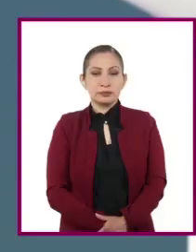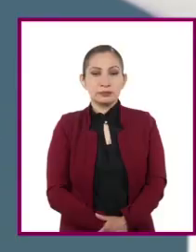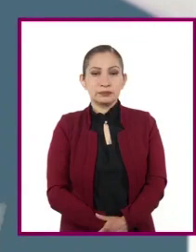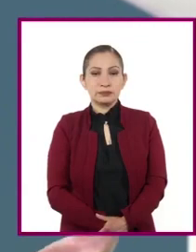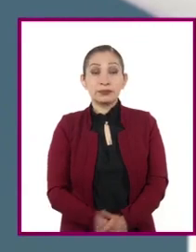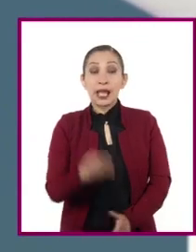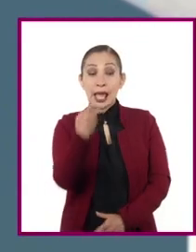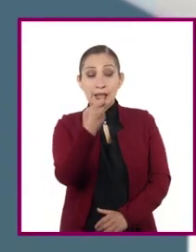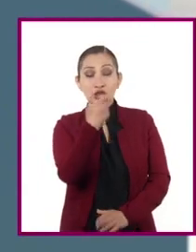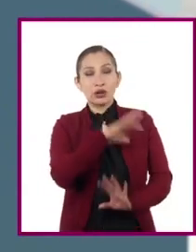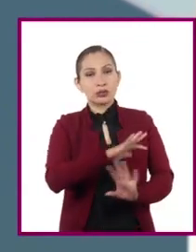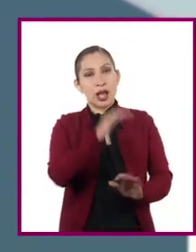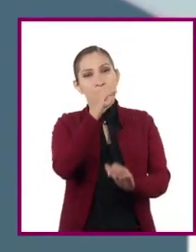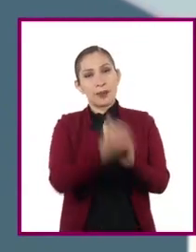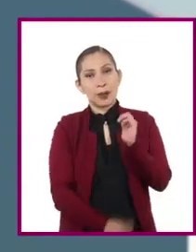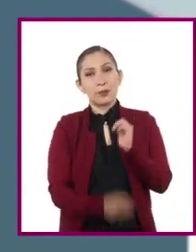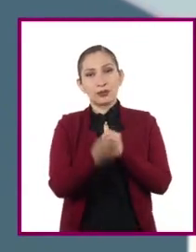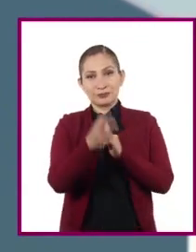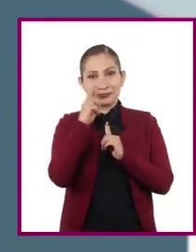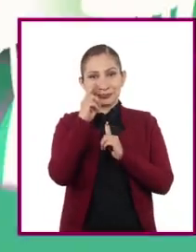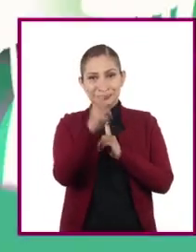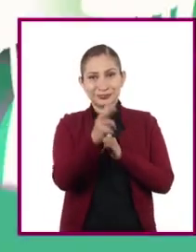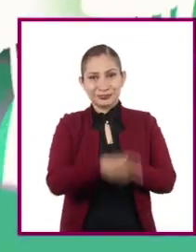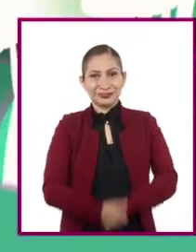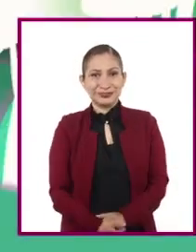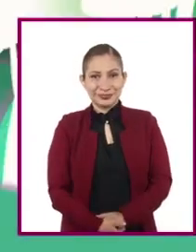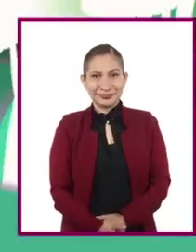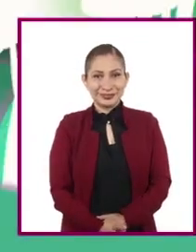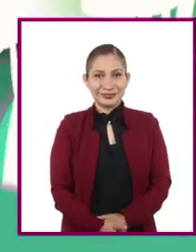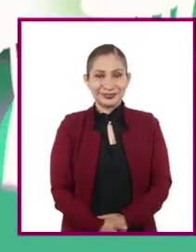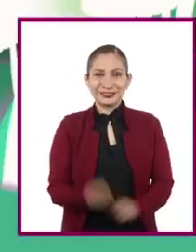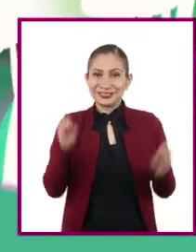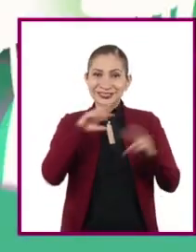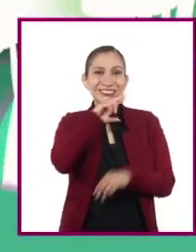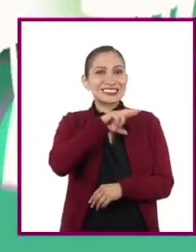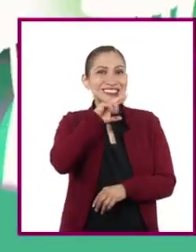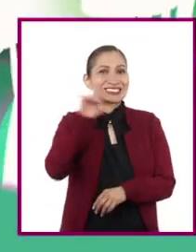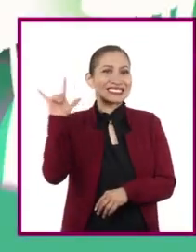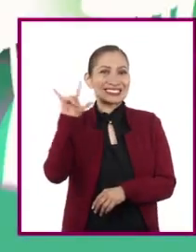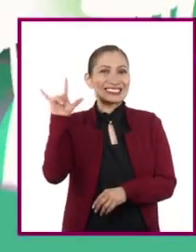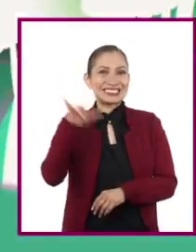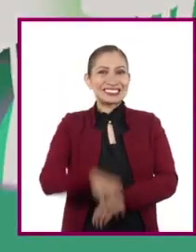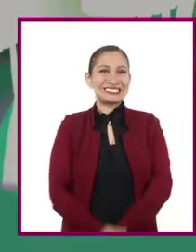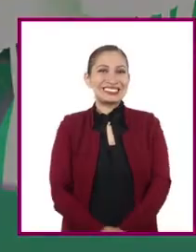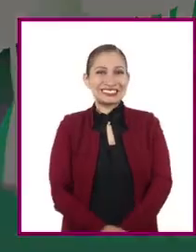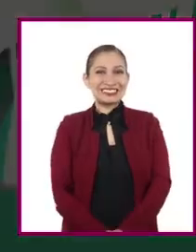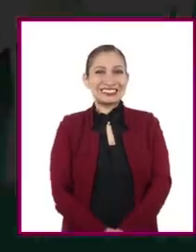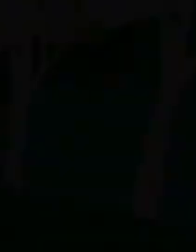Con esto, llegamos al final de este programa. ¡Hasta la próxima!